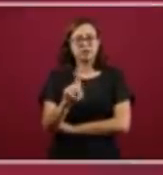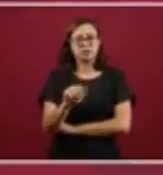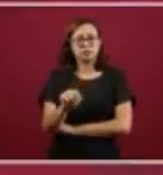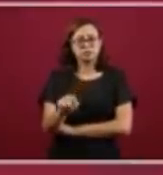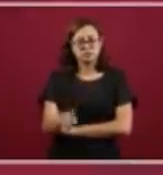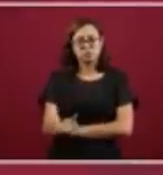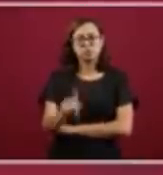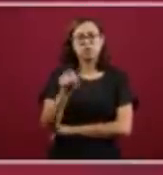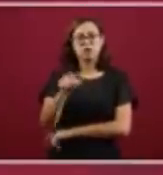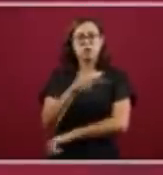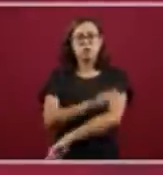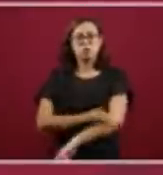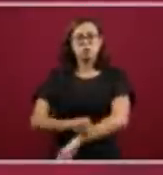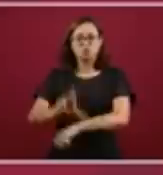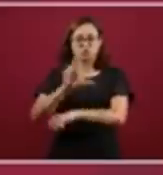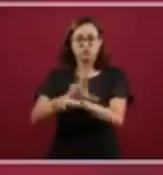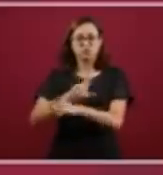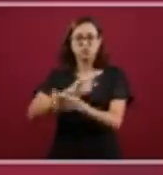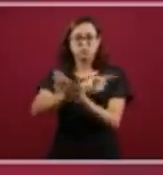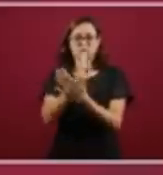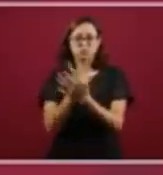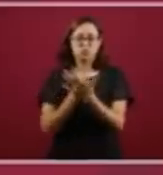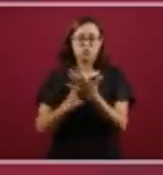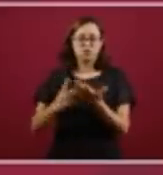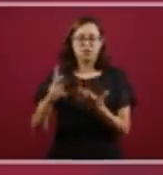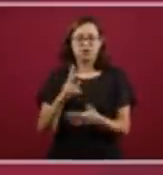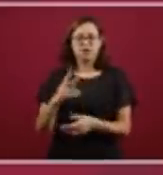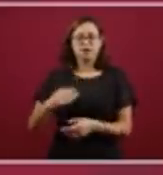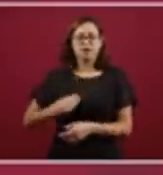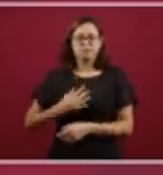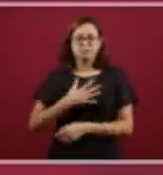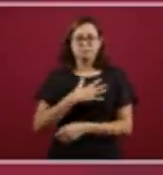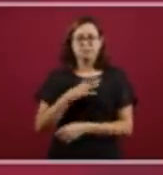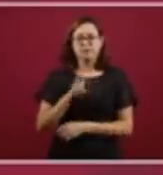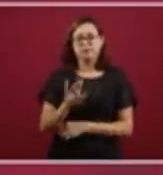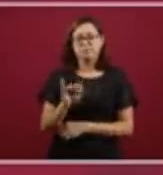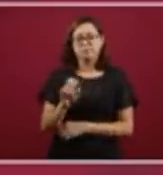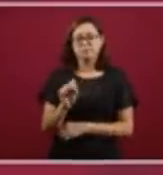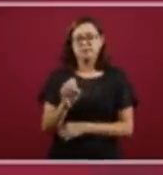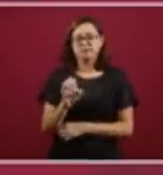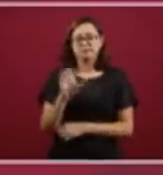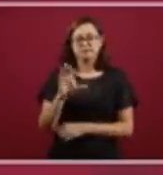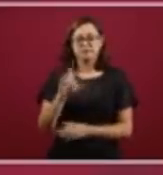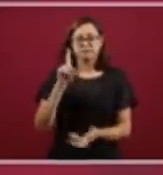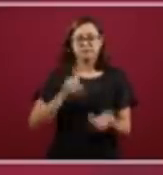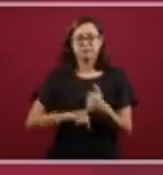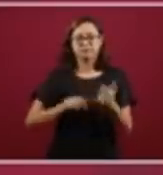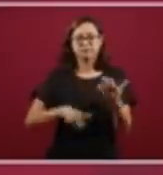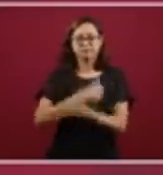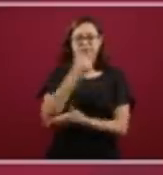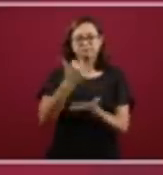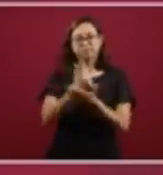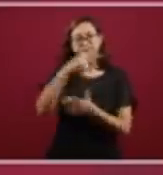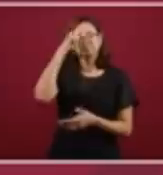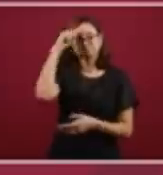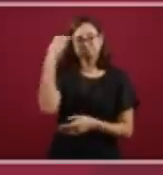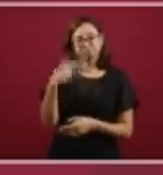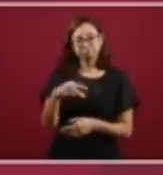coordinadora de los programas de bienestar en la Ciudad de México. Entonces, si les